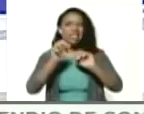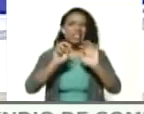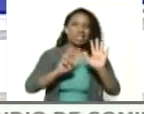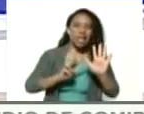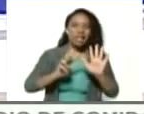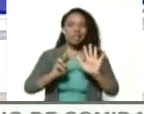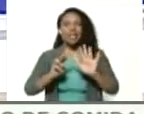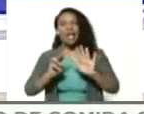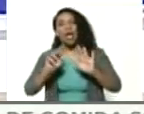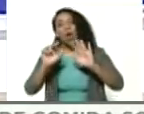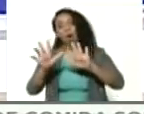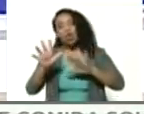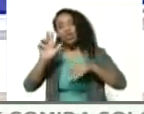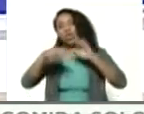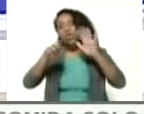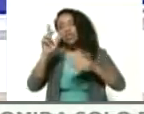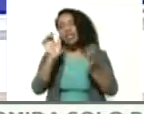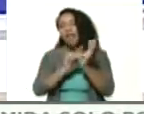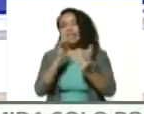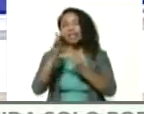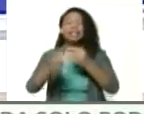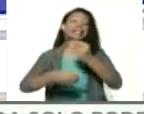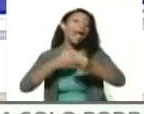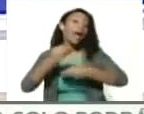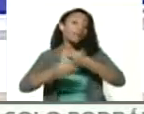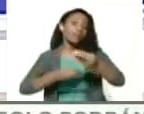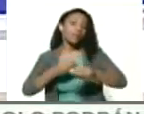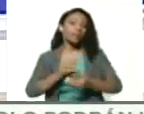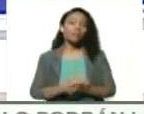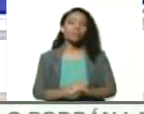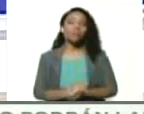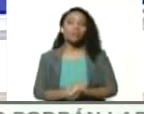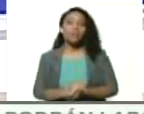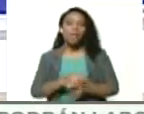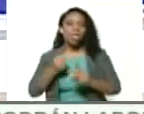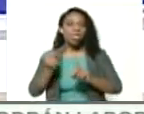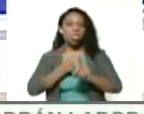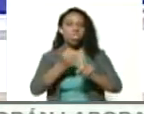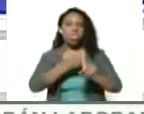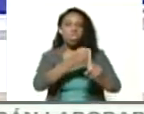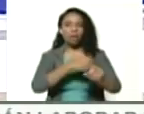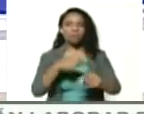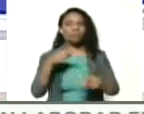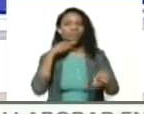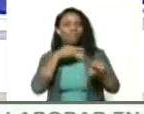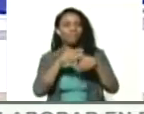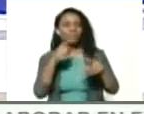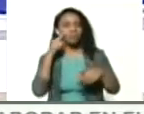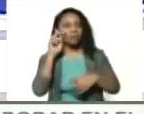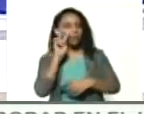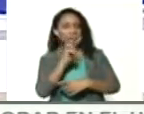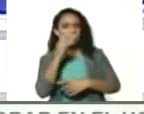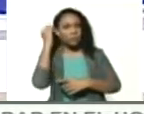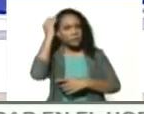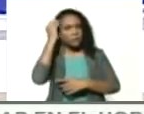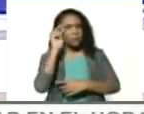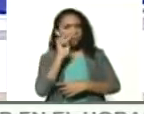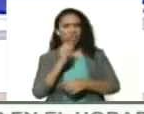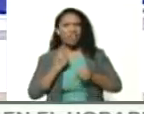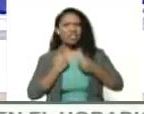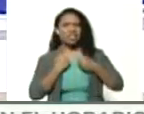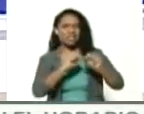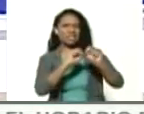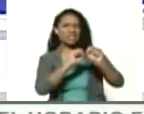del 12 de abril ya se conforma una masa crítica de inconformidad, de